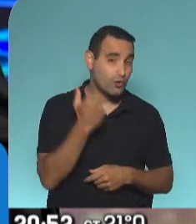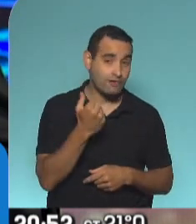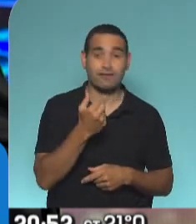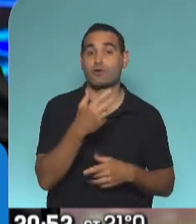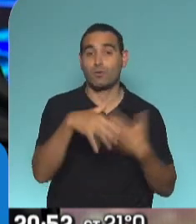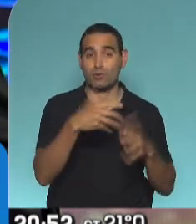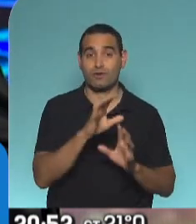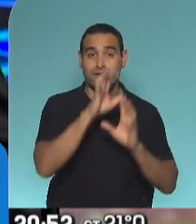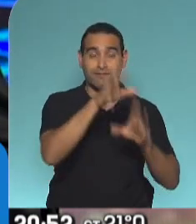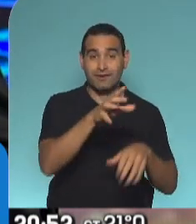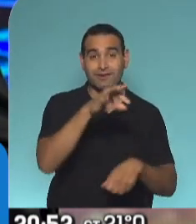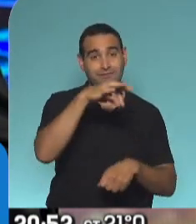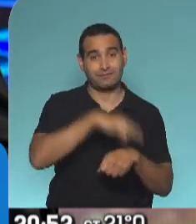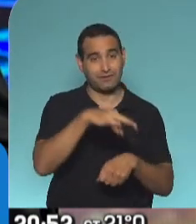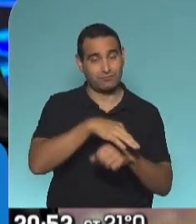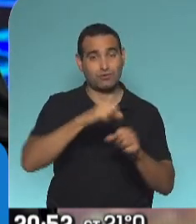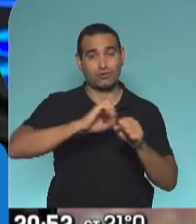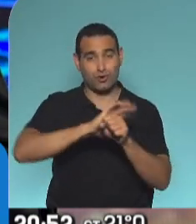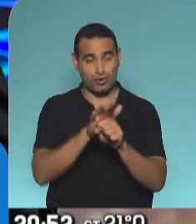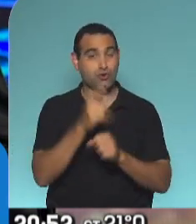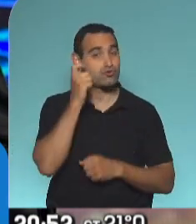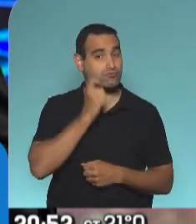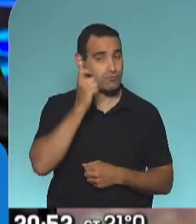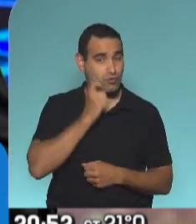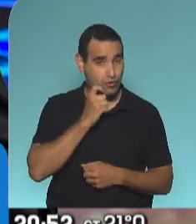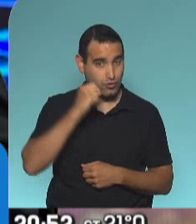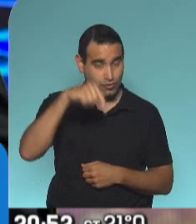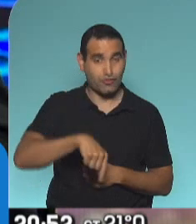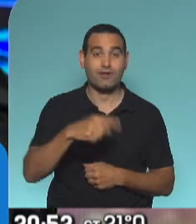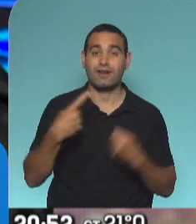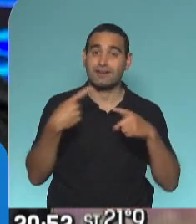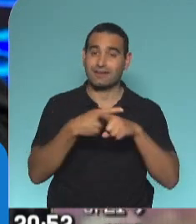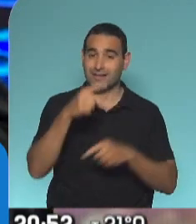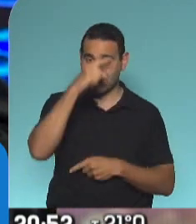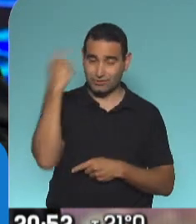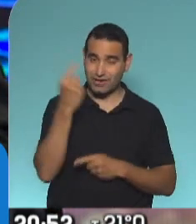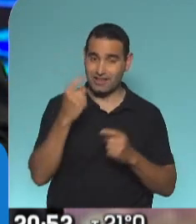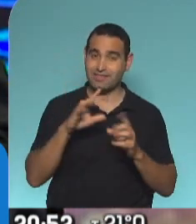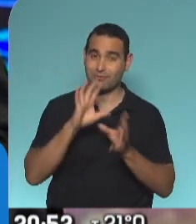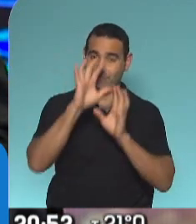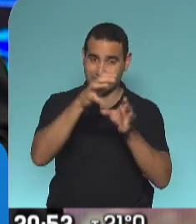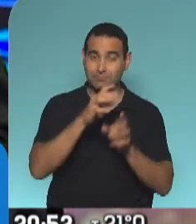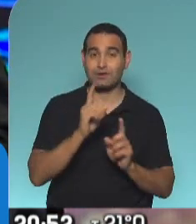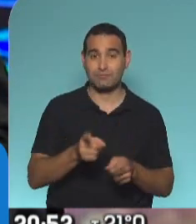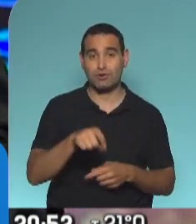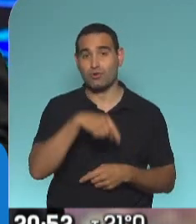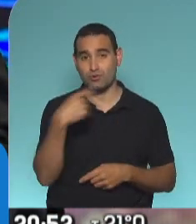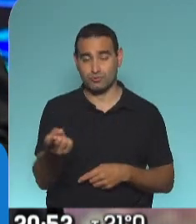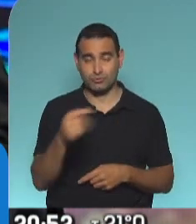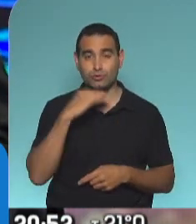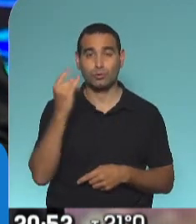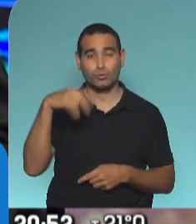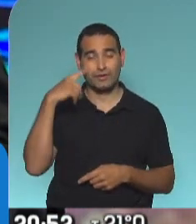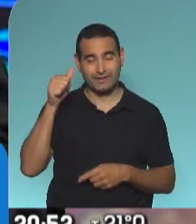de Gimnasia y Esgrima de Comodoro Rivadavia, estamos hablando de la Liga Nacional de Básquetbol, y otros tantos de Argentino de Junín,